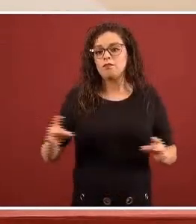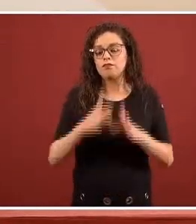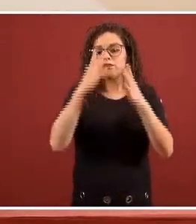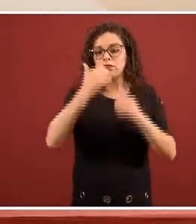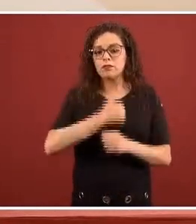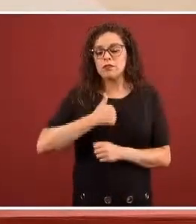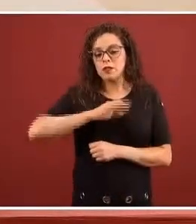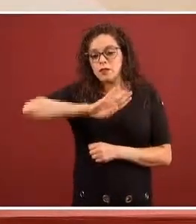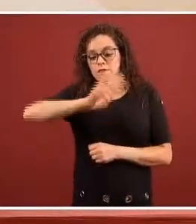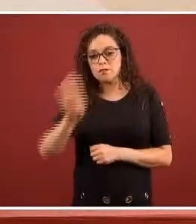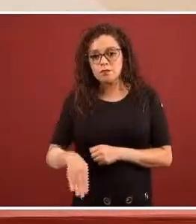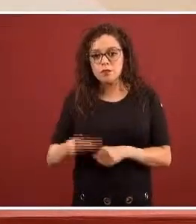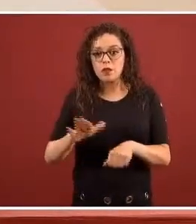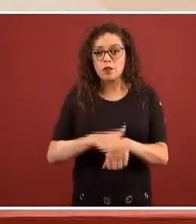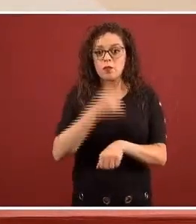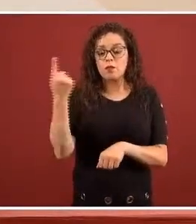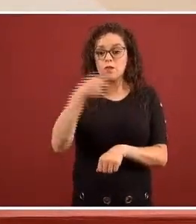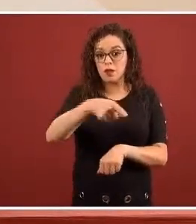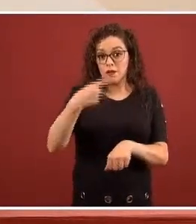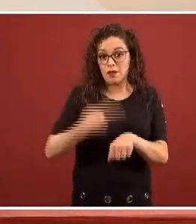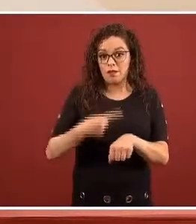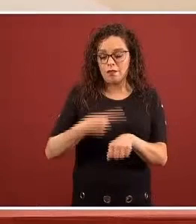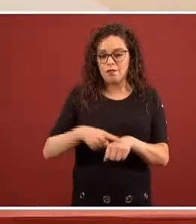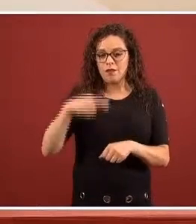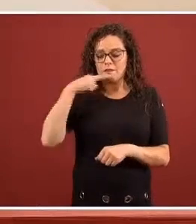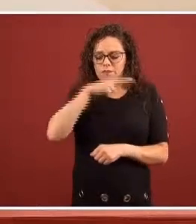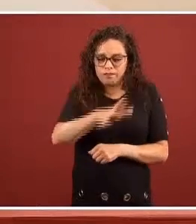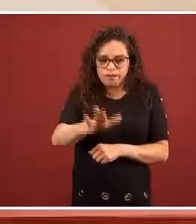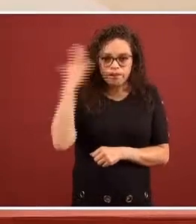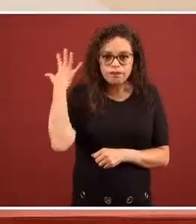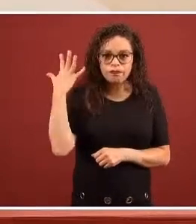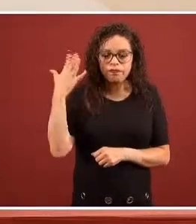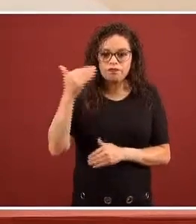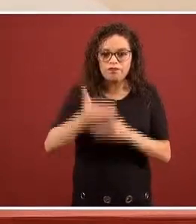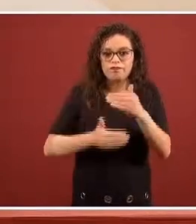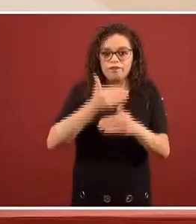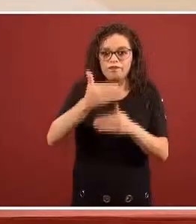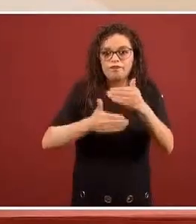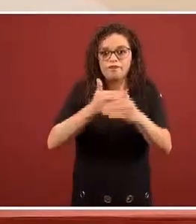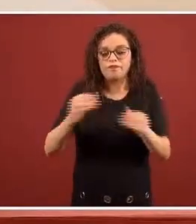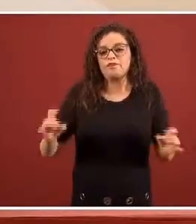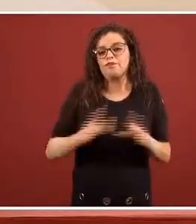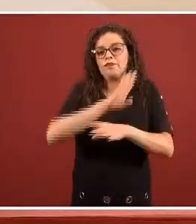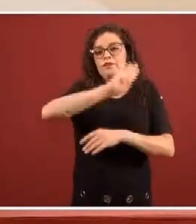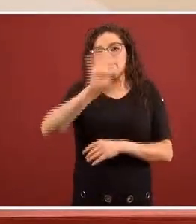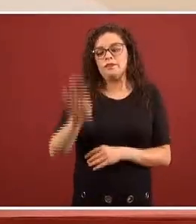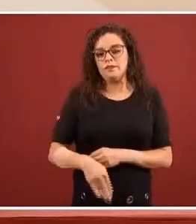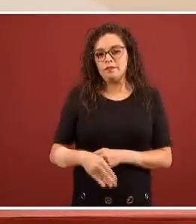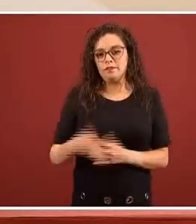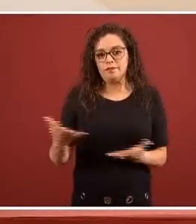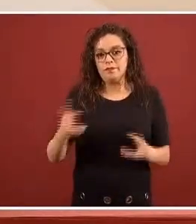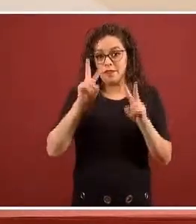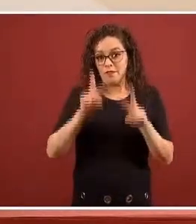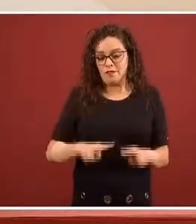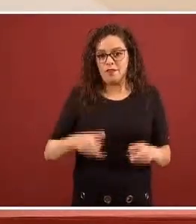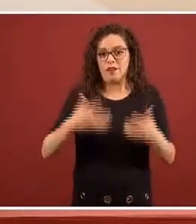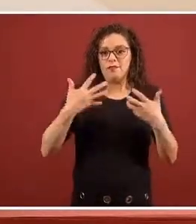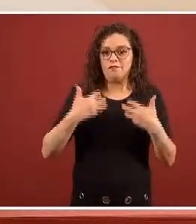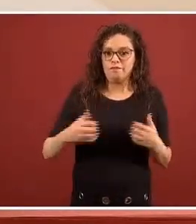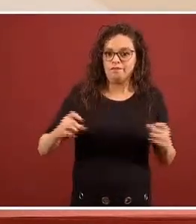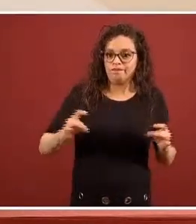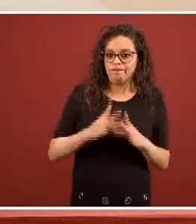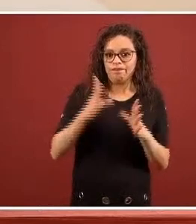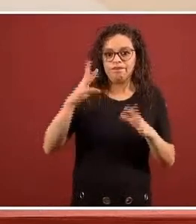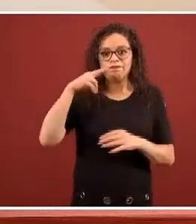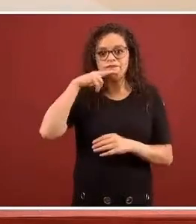una enfermedad de muy rápida progresión, una enfermedad que les toma por sorpresa a las personas enfermas, a